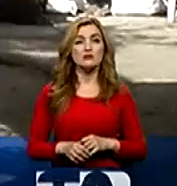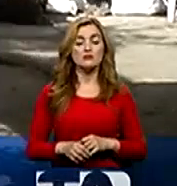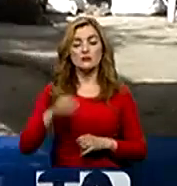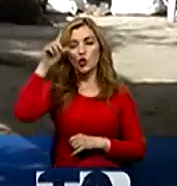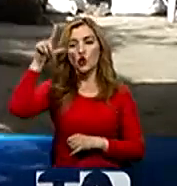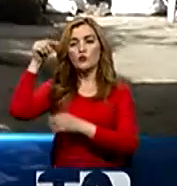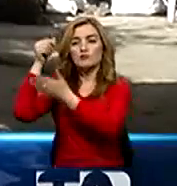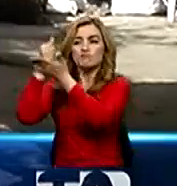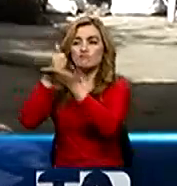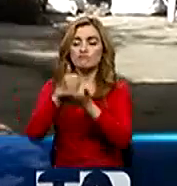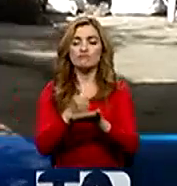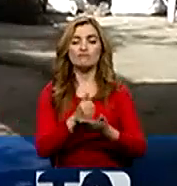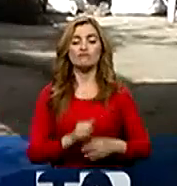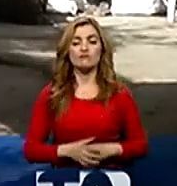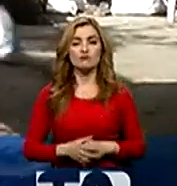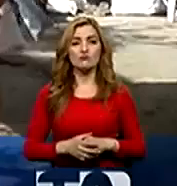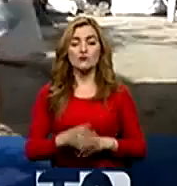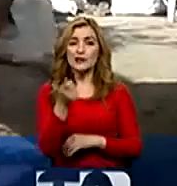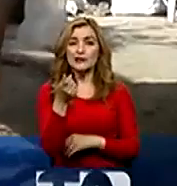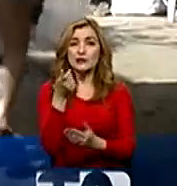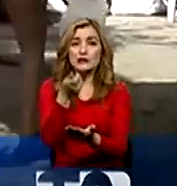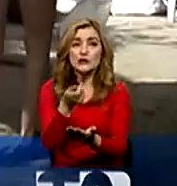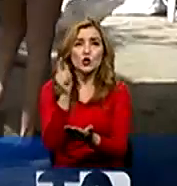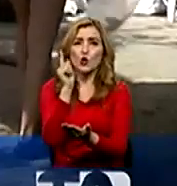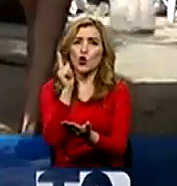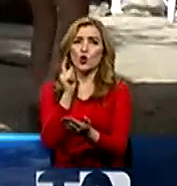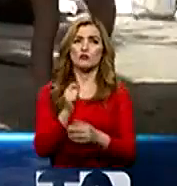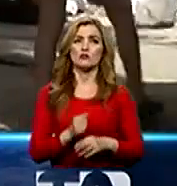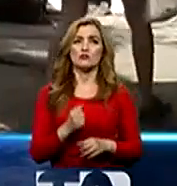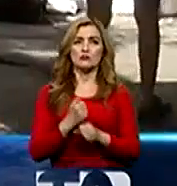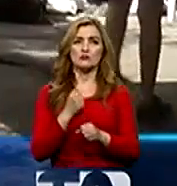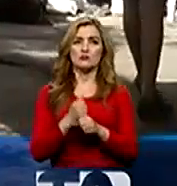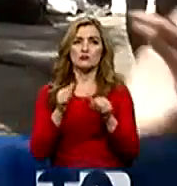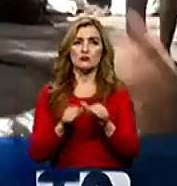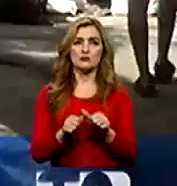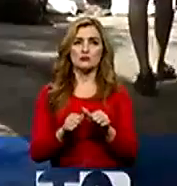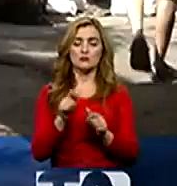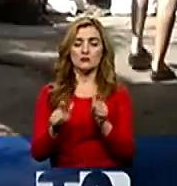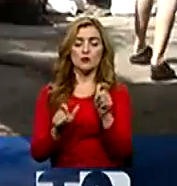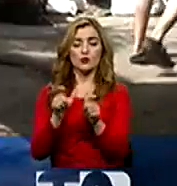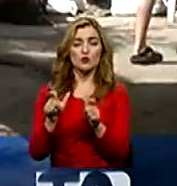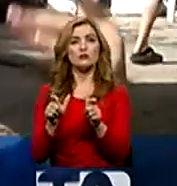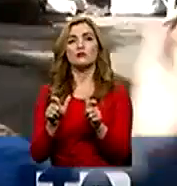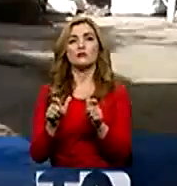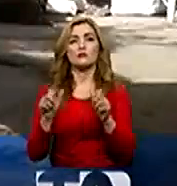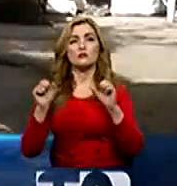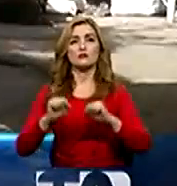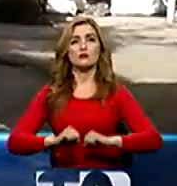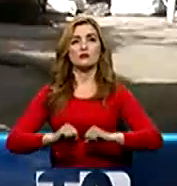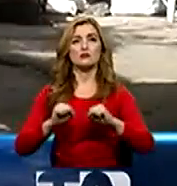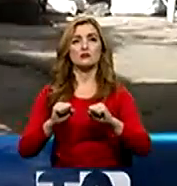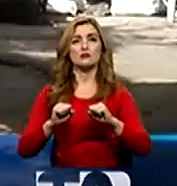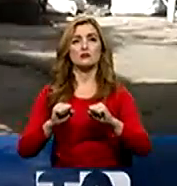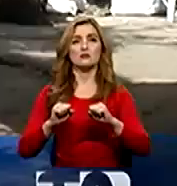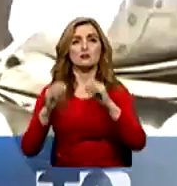ayuden, no con plata, sino con una situación donde las personas que estamos aquí